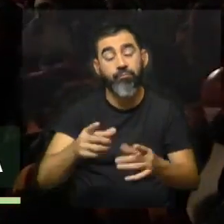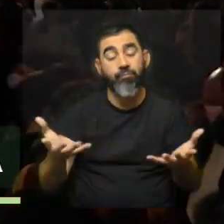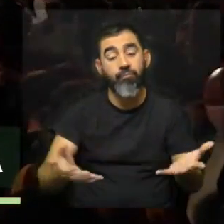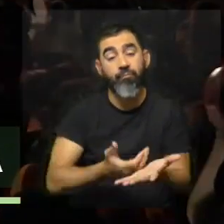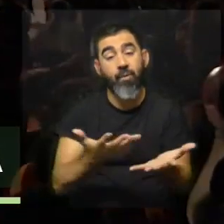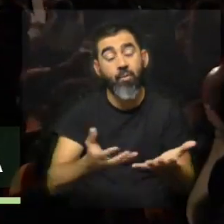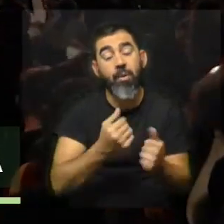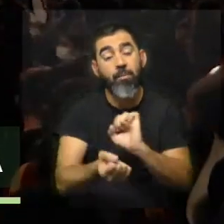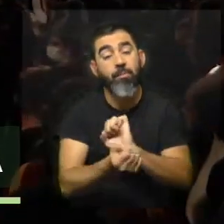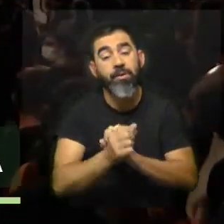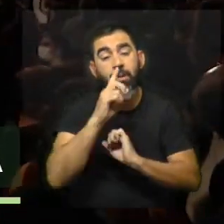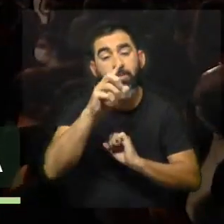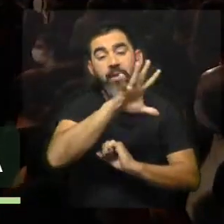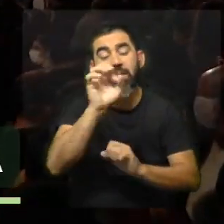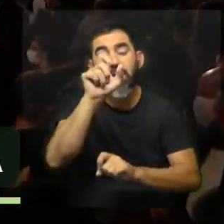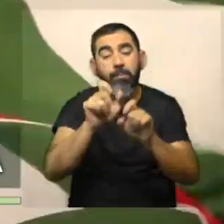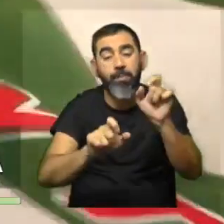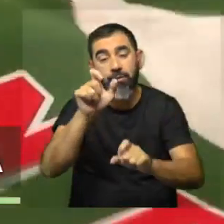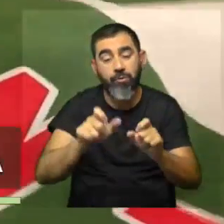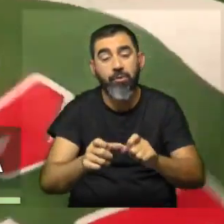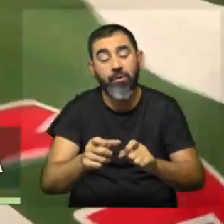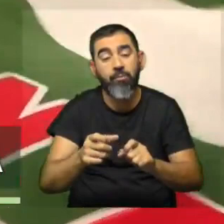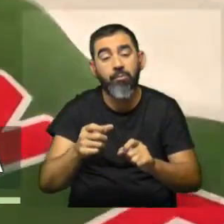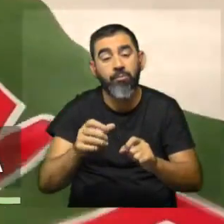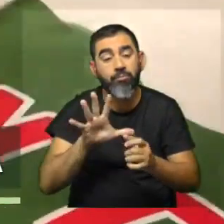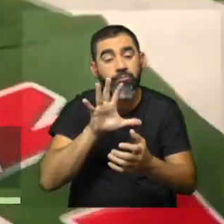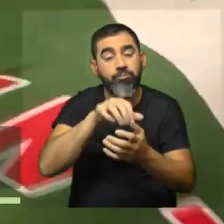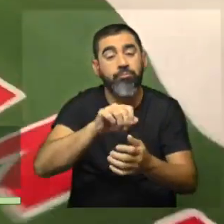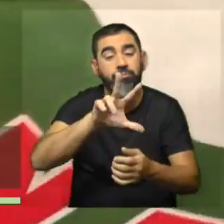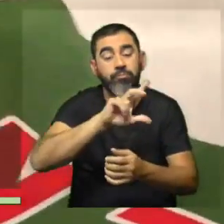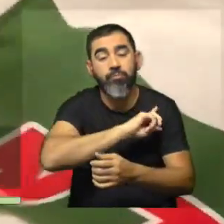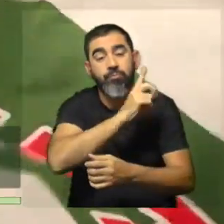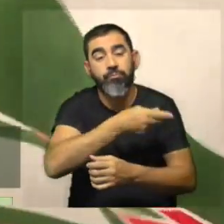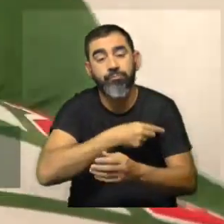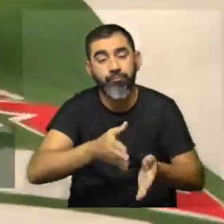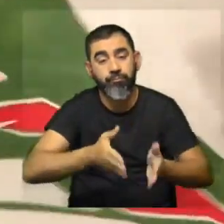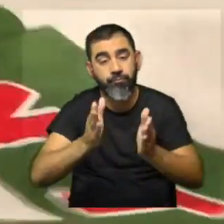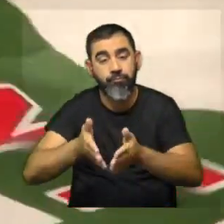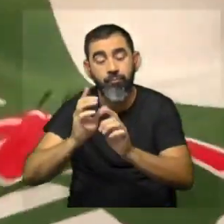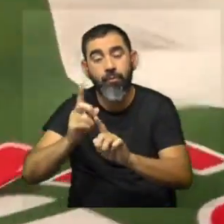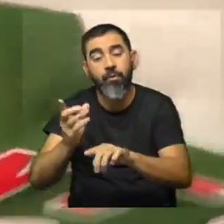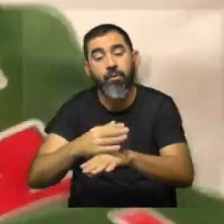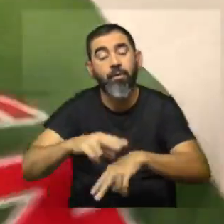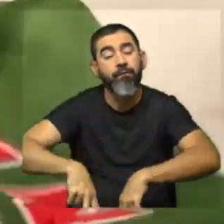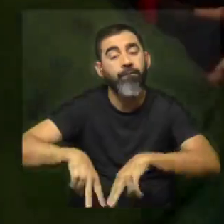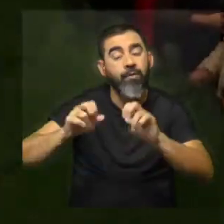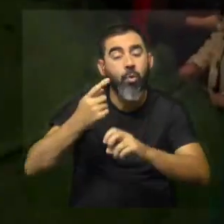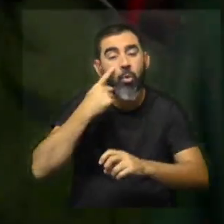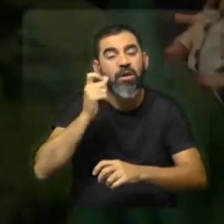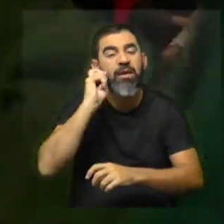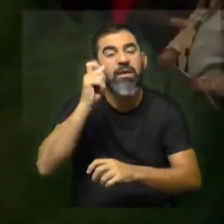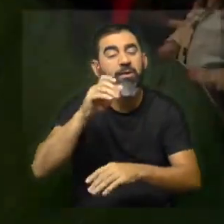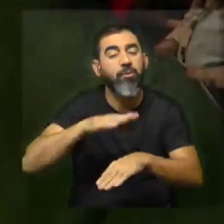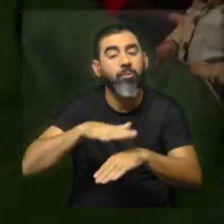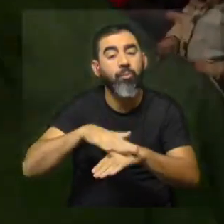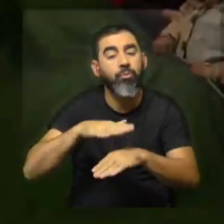han sido arrestadas unas 1.500 personas por el ataque a las sedes de los tres poderes. A su vez, se adelantan las investigaciones para conocer quién estuvo